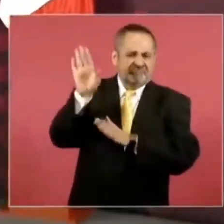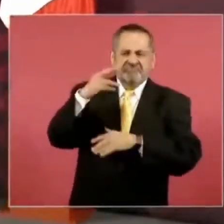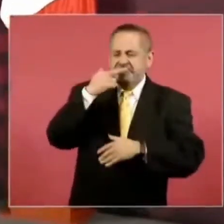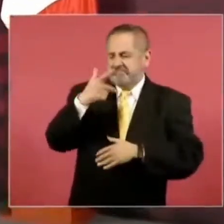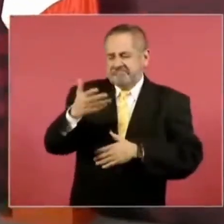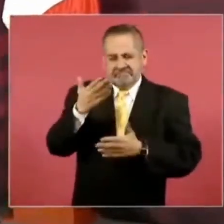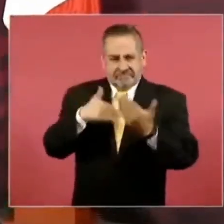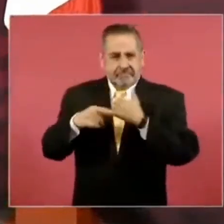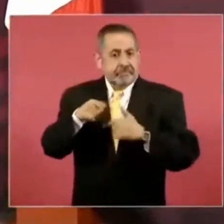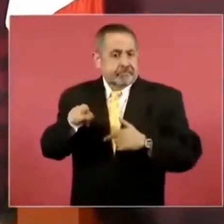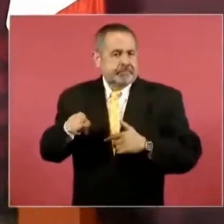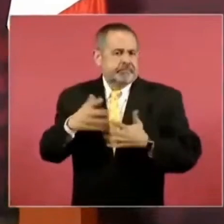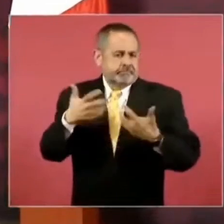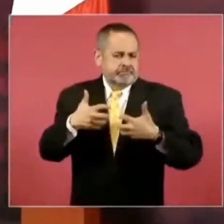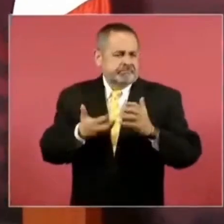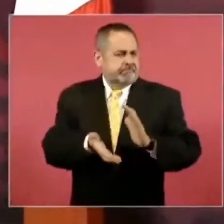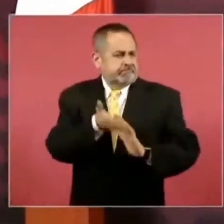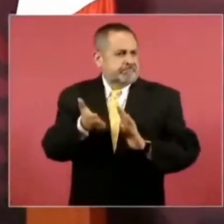constructora